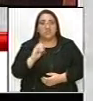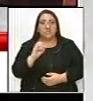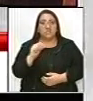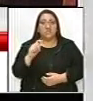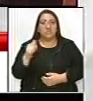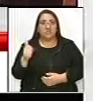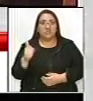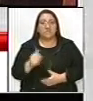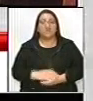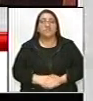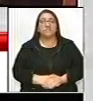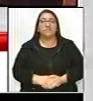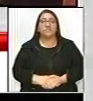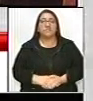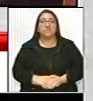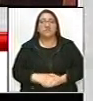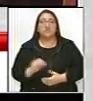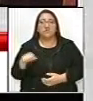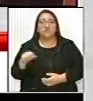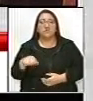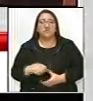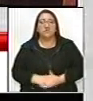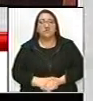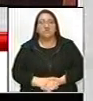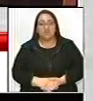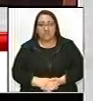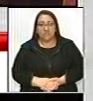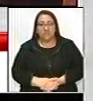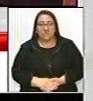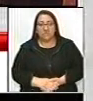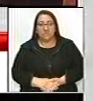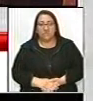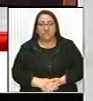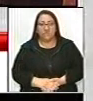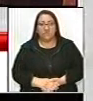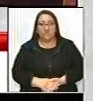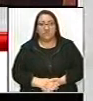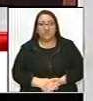Santolaya. Sí. Costa Santolaya, sí.